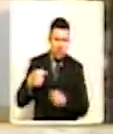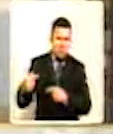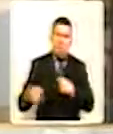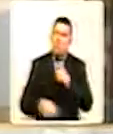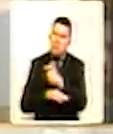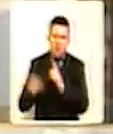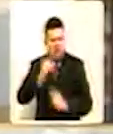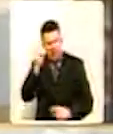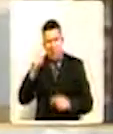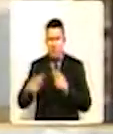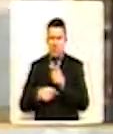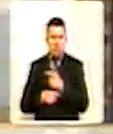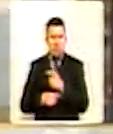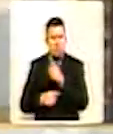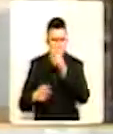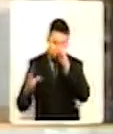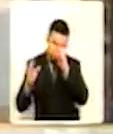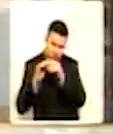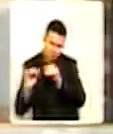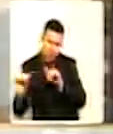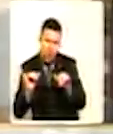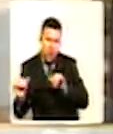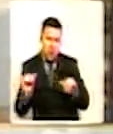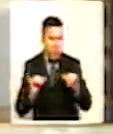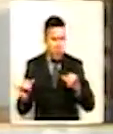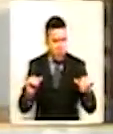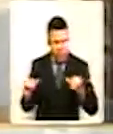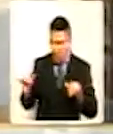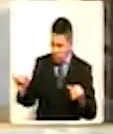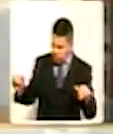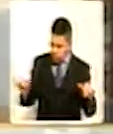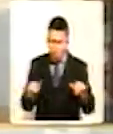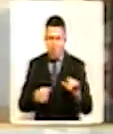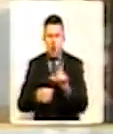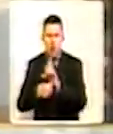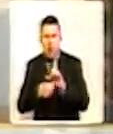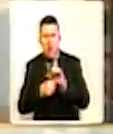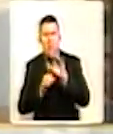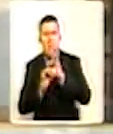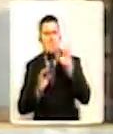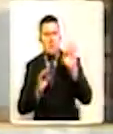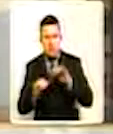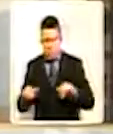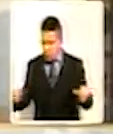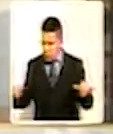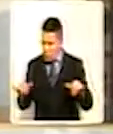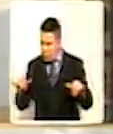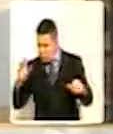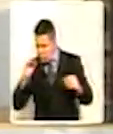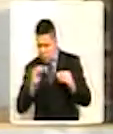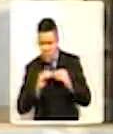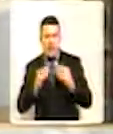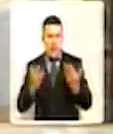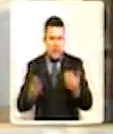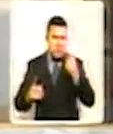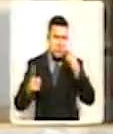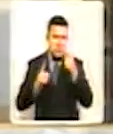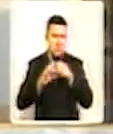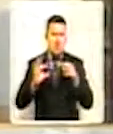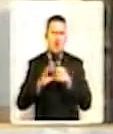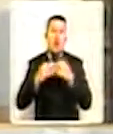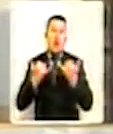cuando lo que tendría que estar haciendo es coordinando acciones, sobre todo a nivel local y a nivel regional, para luchar contra la